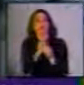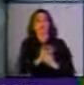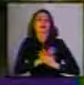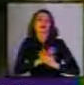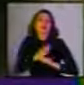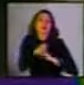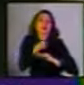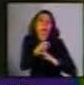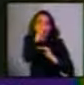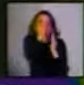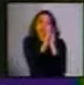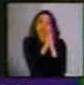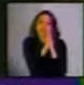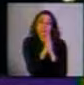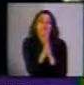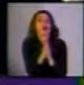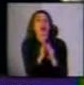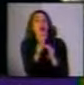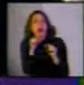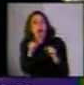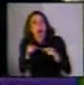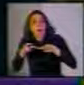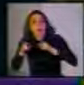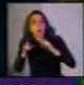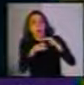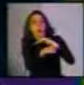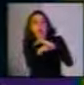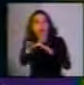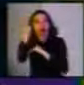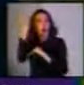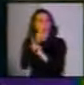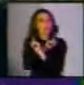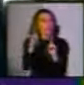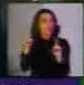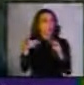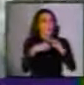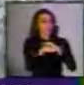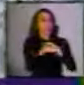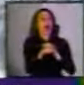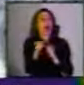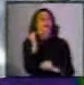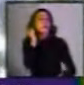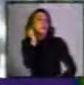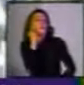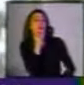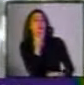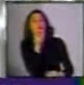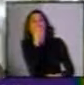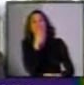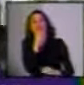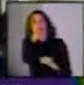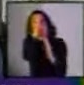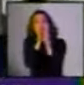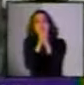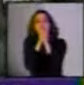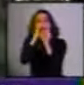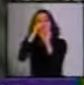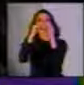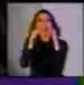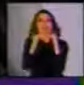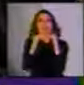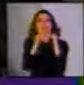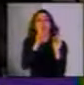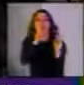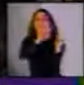de la iglesia podrán acceder a rincones antes inimaginables. Genial, porque la catedral en sí es muy bonita, la infraestructura también, entonces